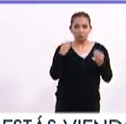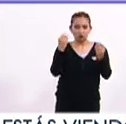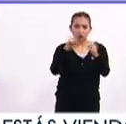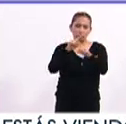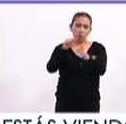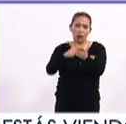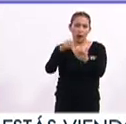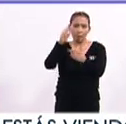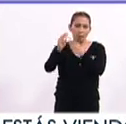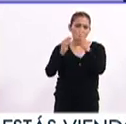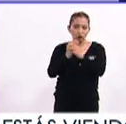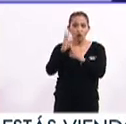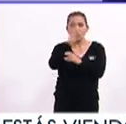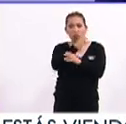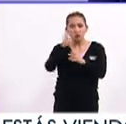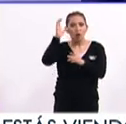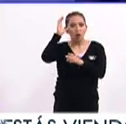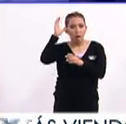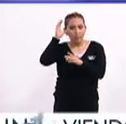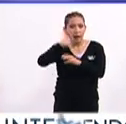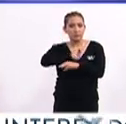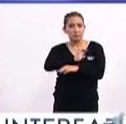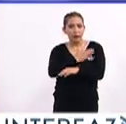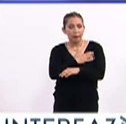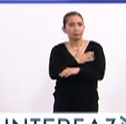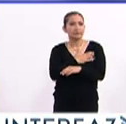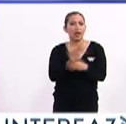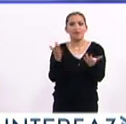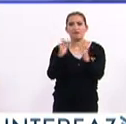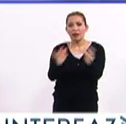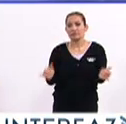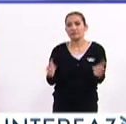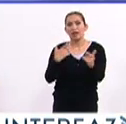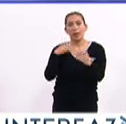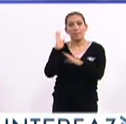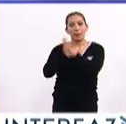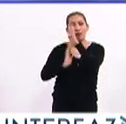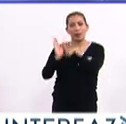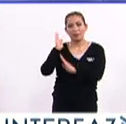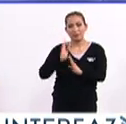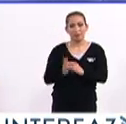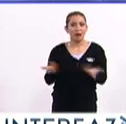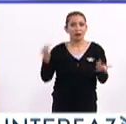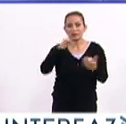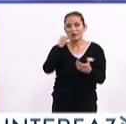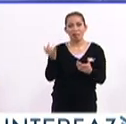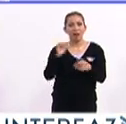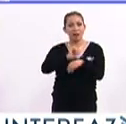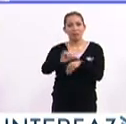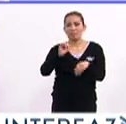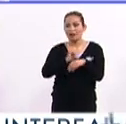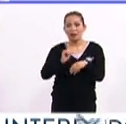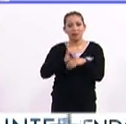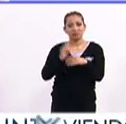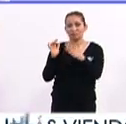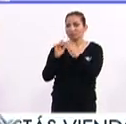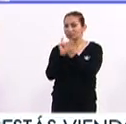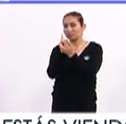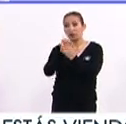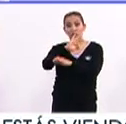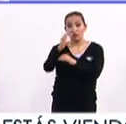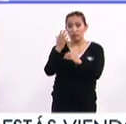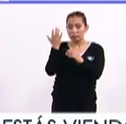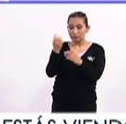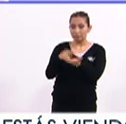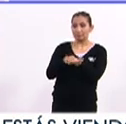muchas partes del mundo: Rusia, Corea, España, Francia, Bélgica, Chile, Argentina, y todos me